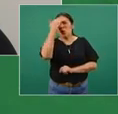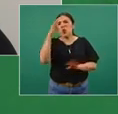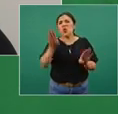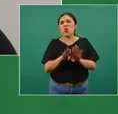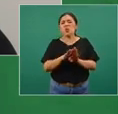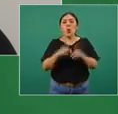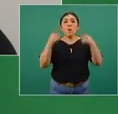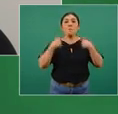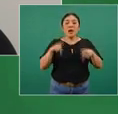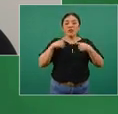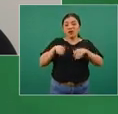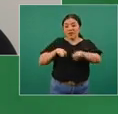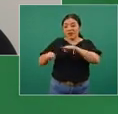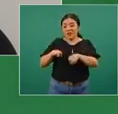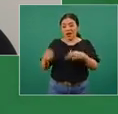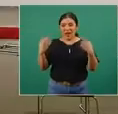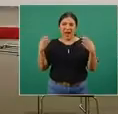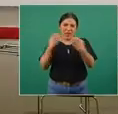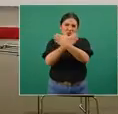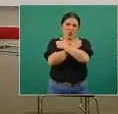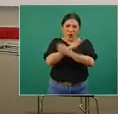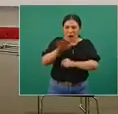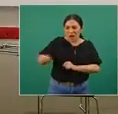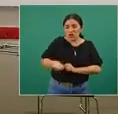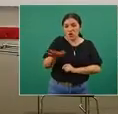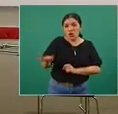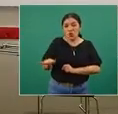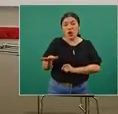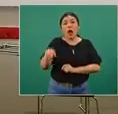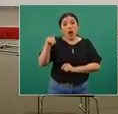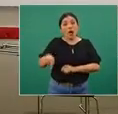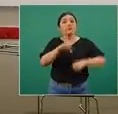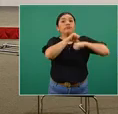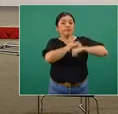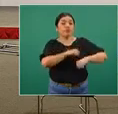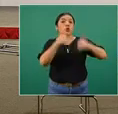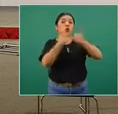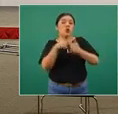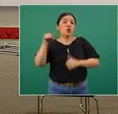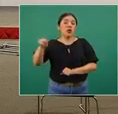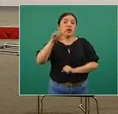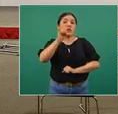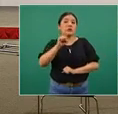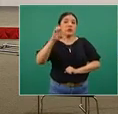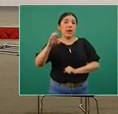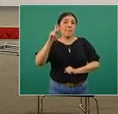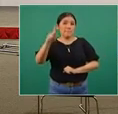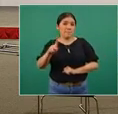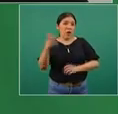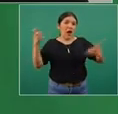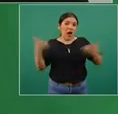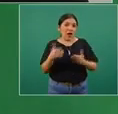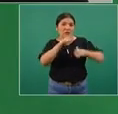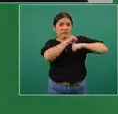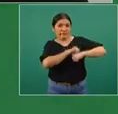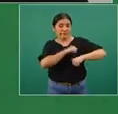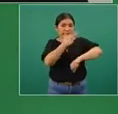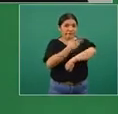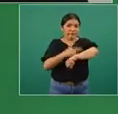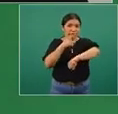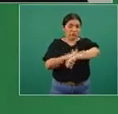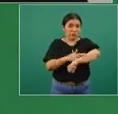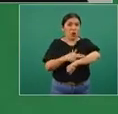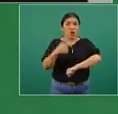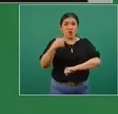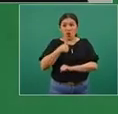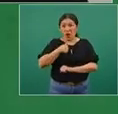este personal, con los trabajadores de la educación, estará a cargo de la Secretaría de Educación Pública. A nadie se